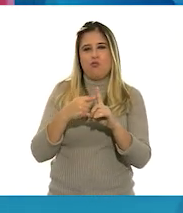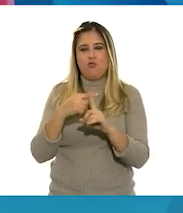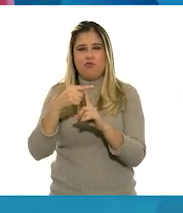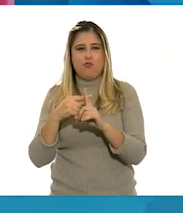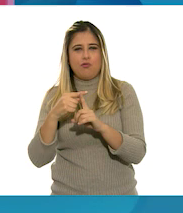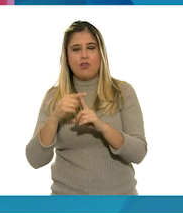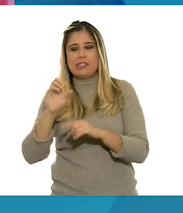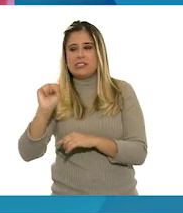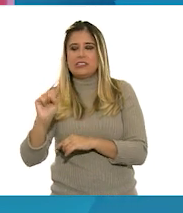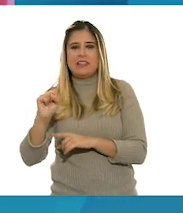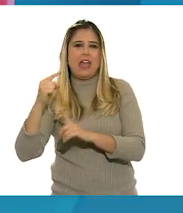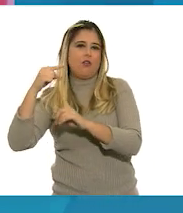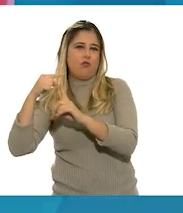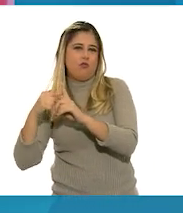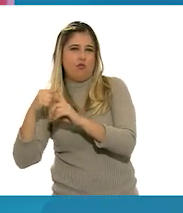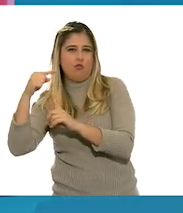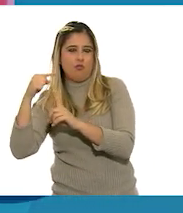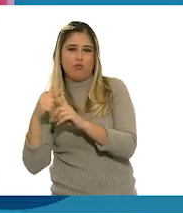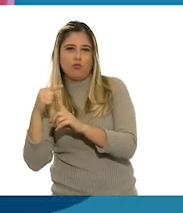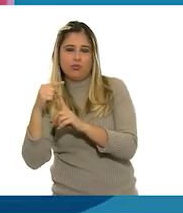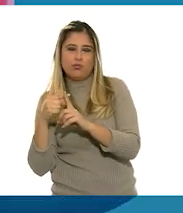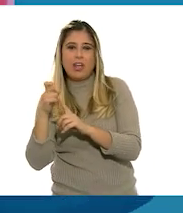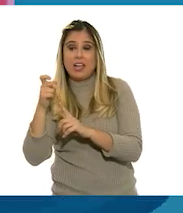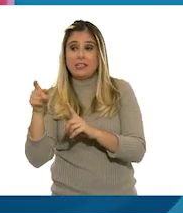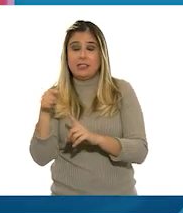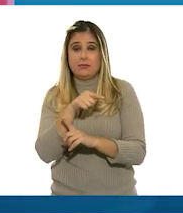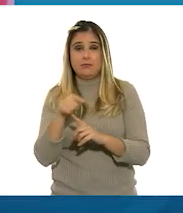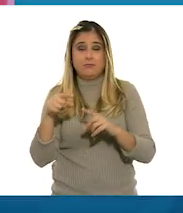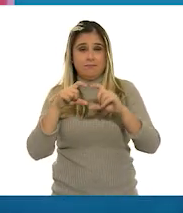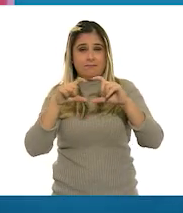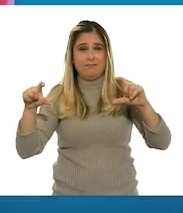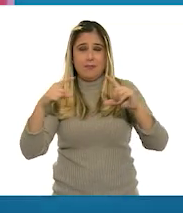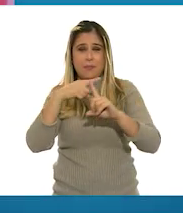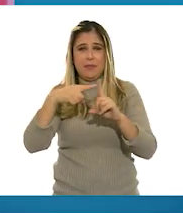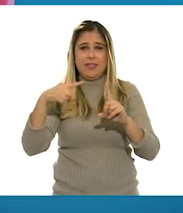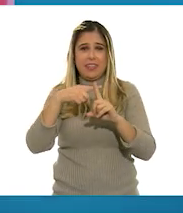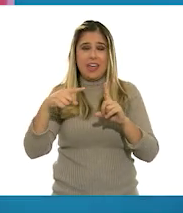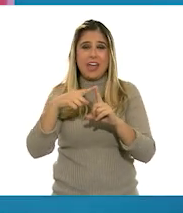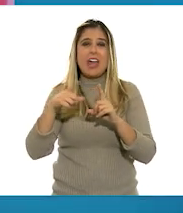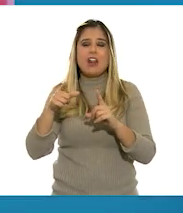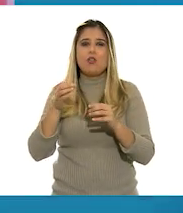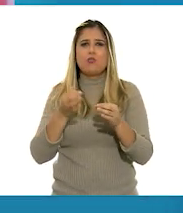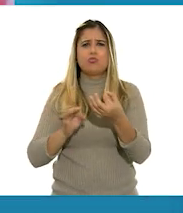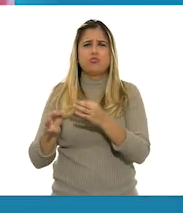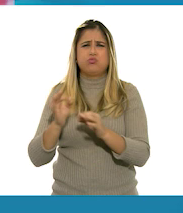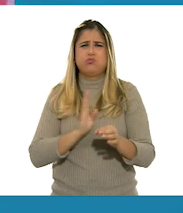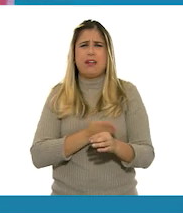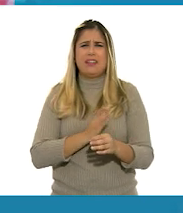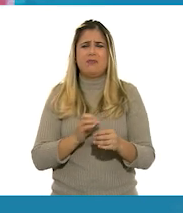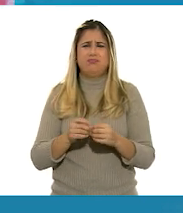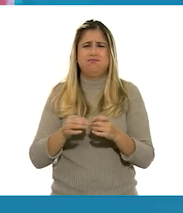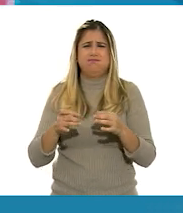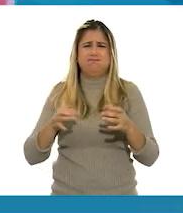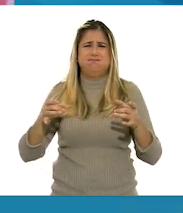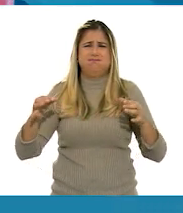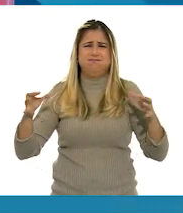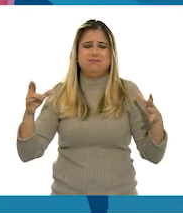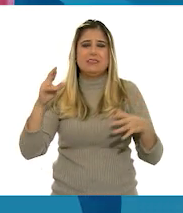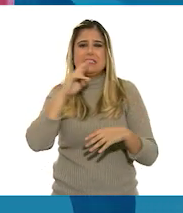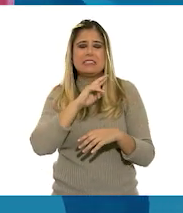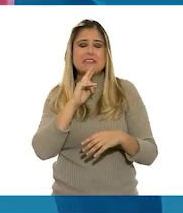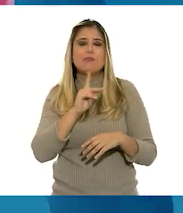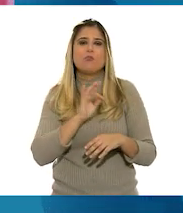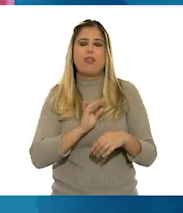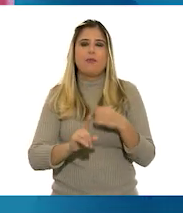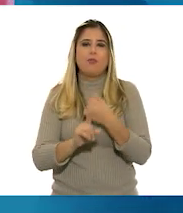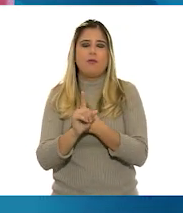los 60 grados Celsius. En este rango de temperatura, los microorganismos se multiplican rápidamente y pueden provocar problemas de